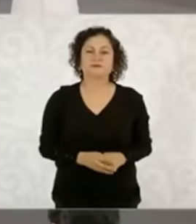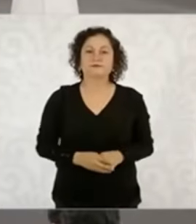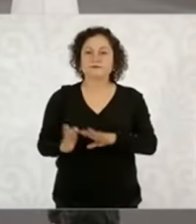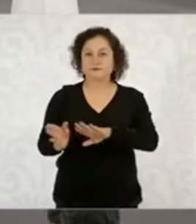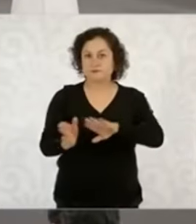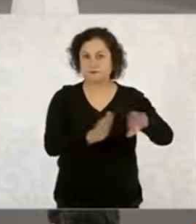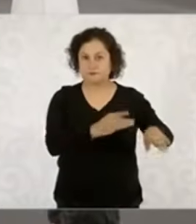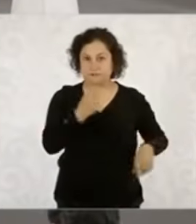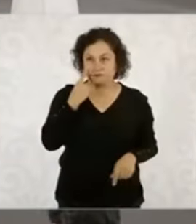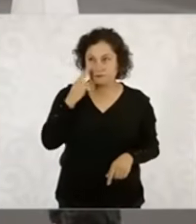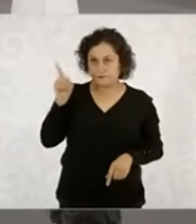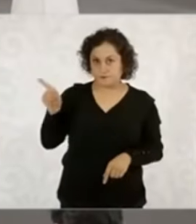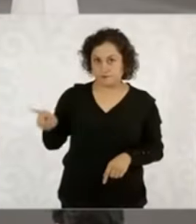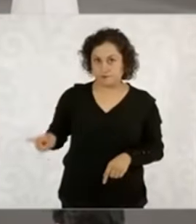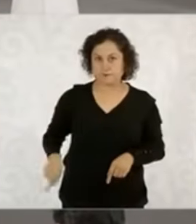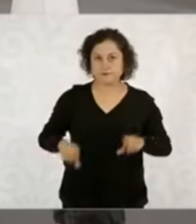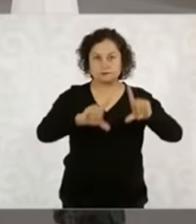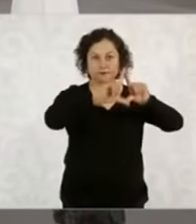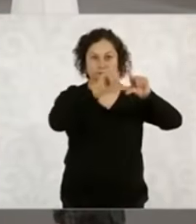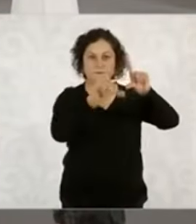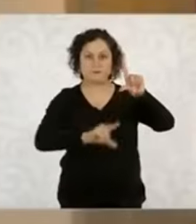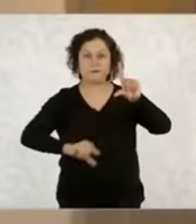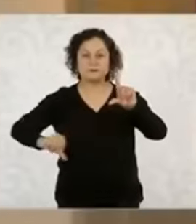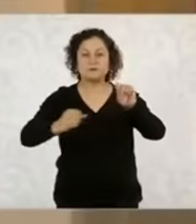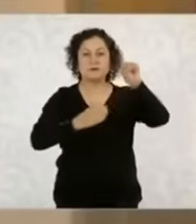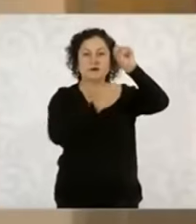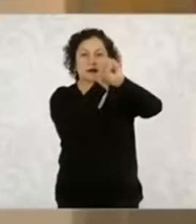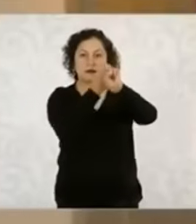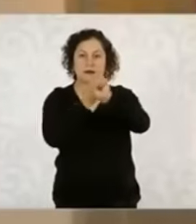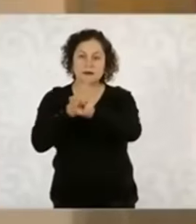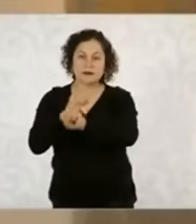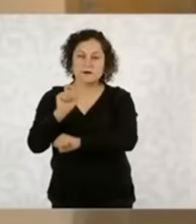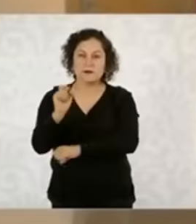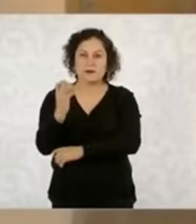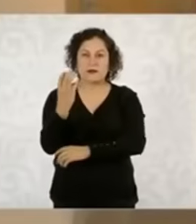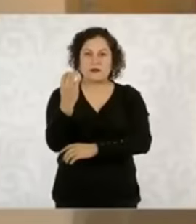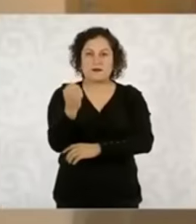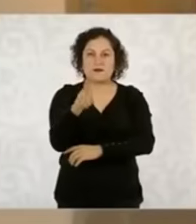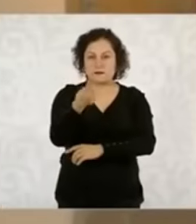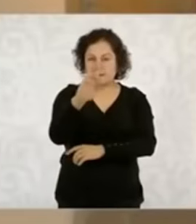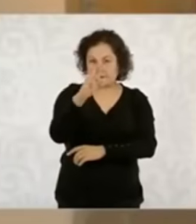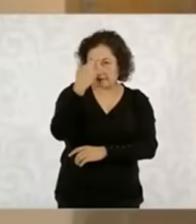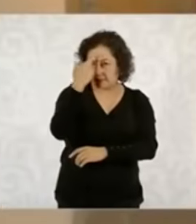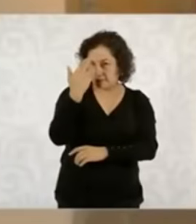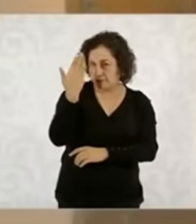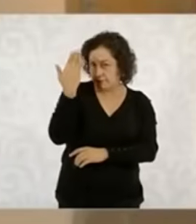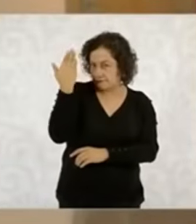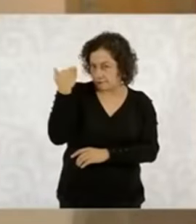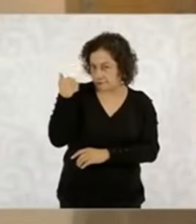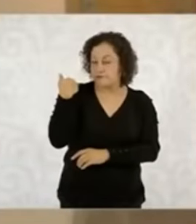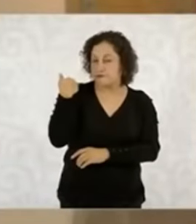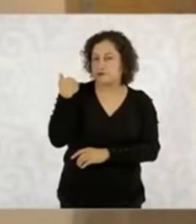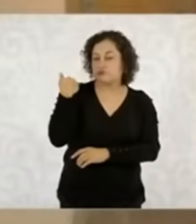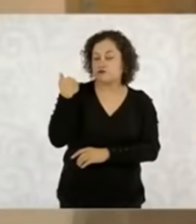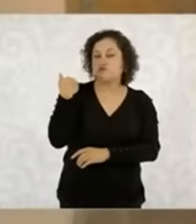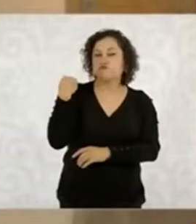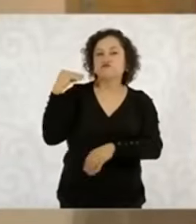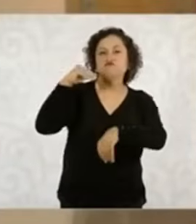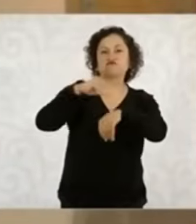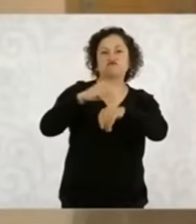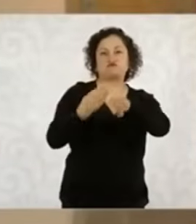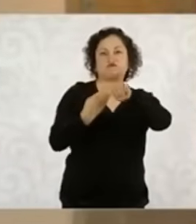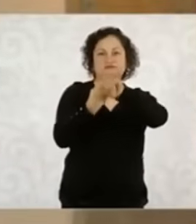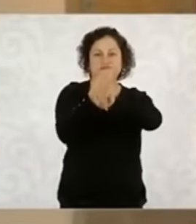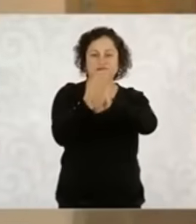Ya en 29 estados, si recuerdan todavía la presentación pasada, nos faltaban más entidades. Ahorita ya